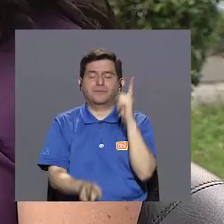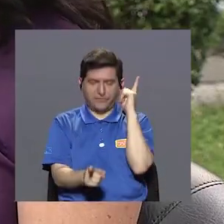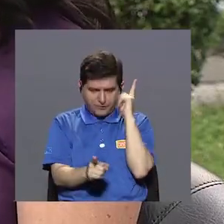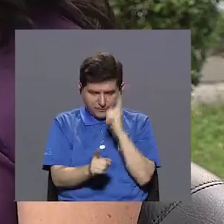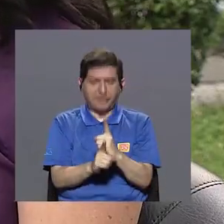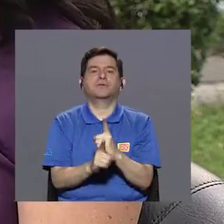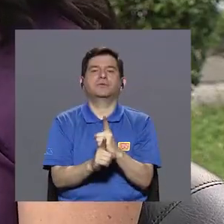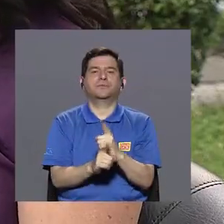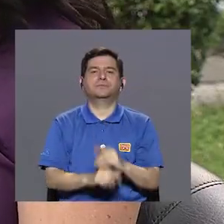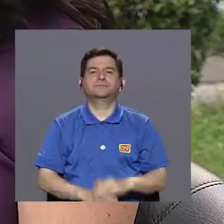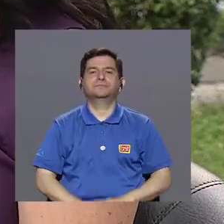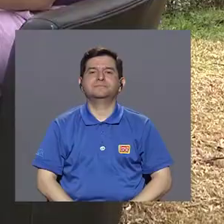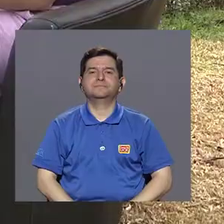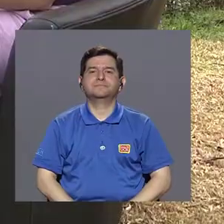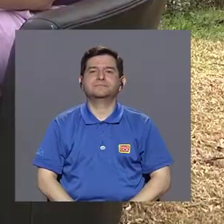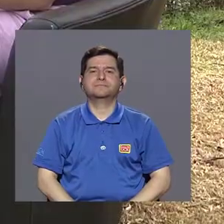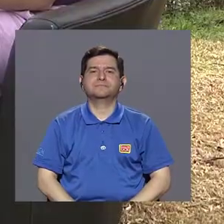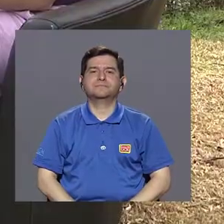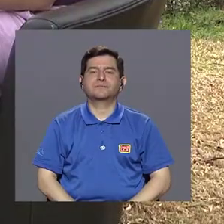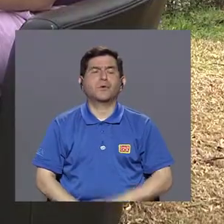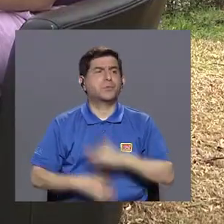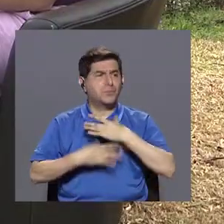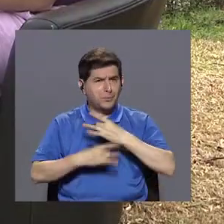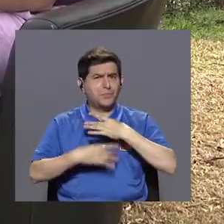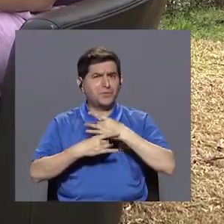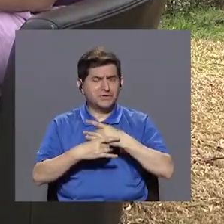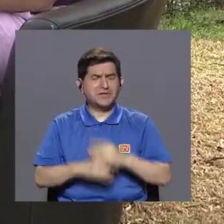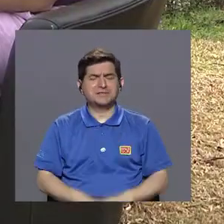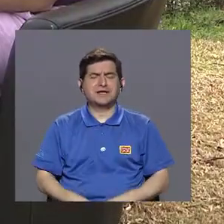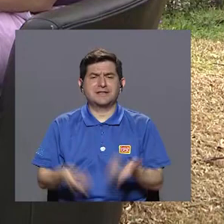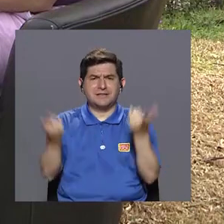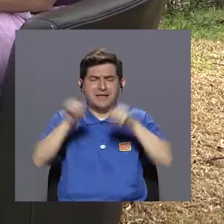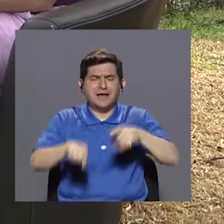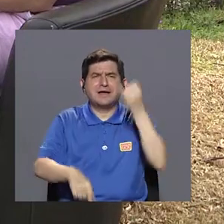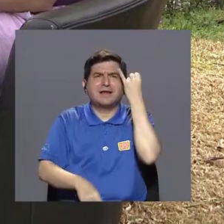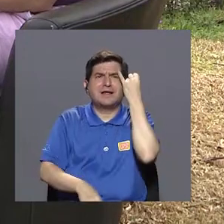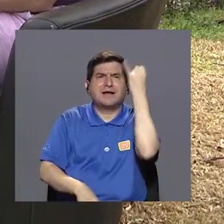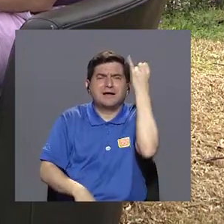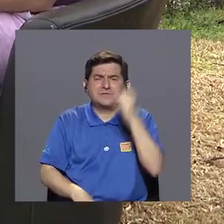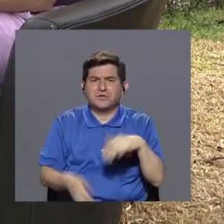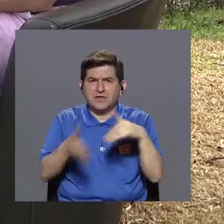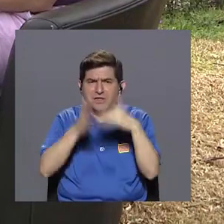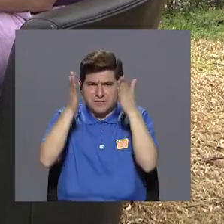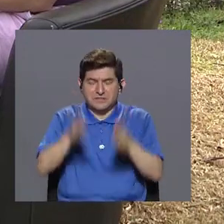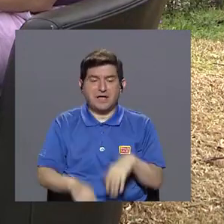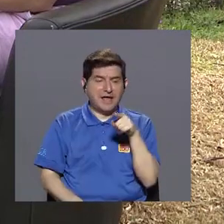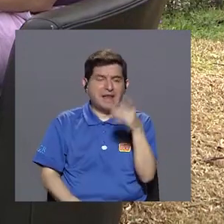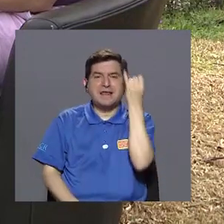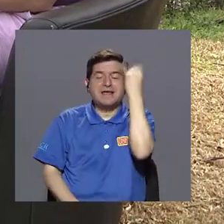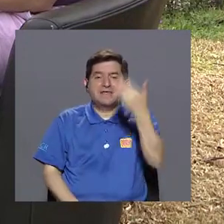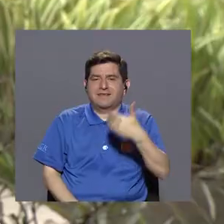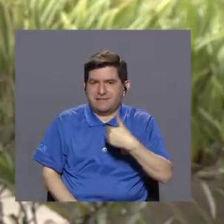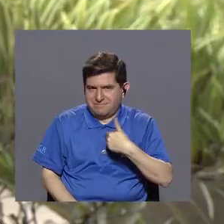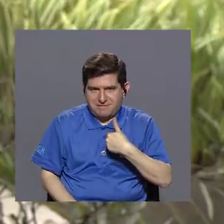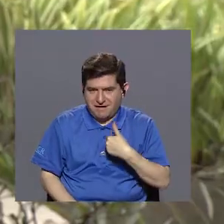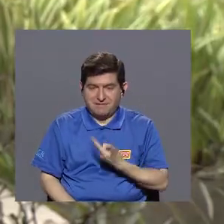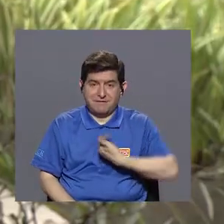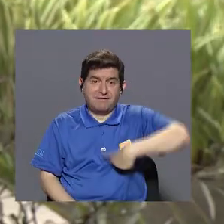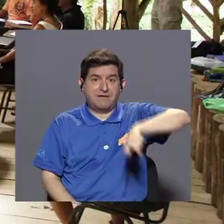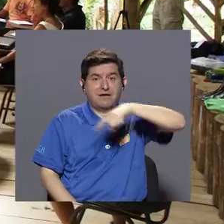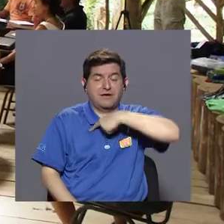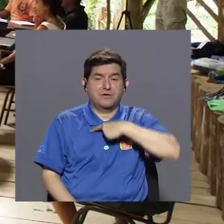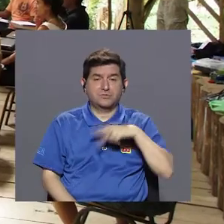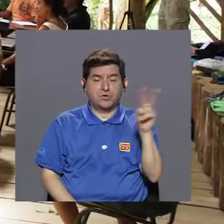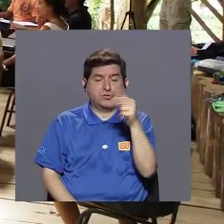¿verdad? Exactamente, ajá. Digamos. Es interesante en el caso de iniciativas. Iniciativas, el estudiante llega con una idea.